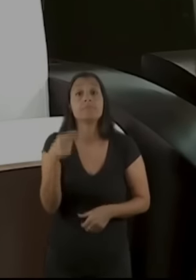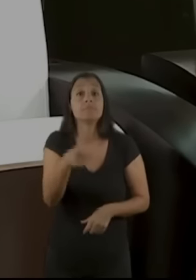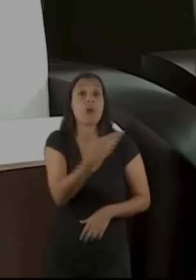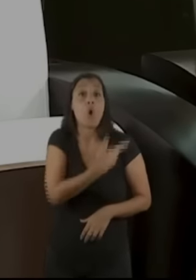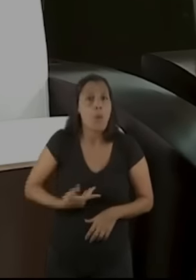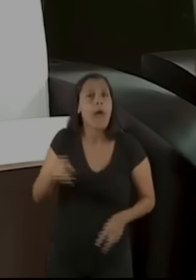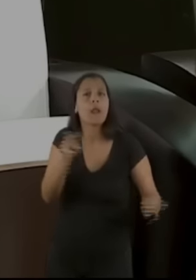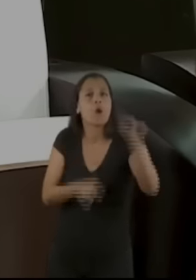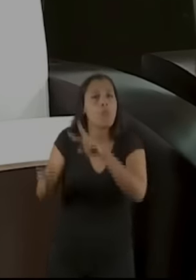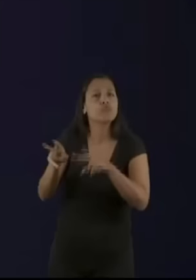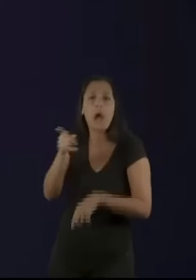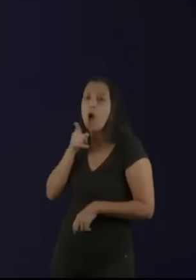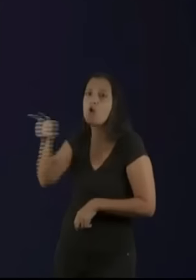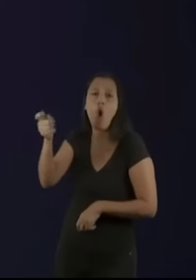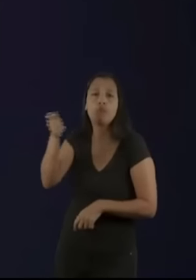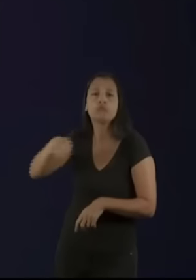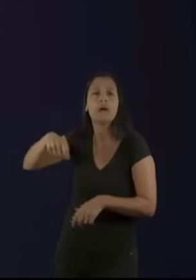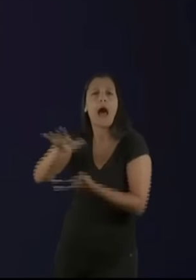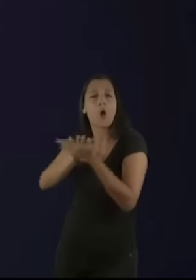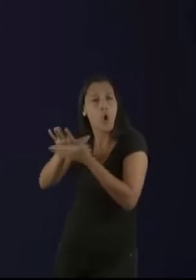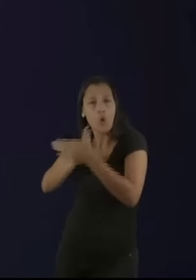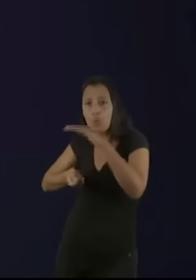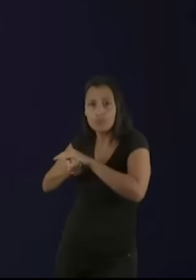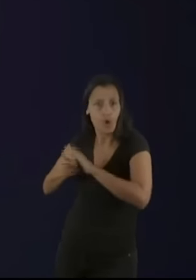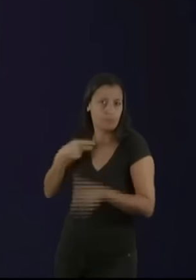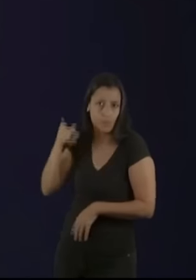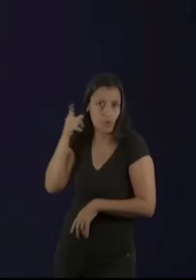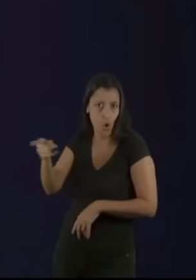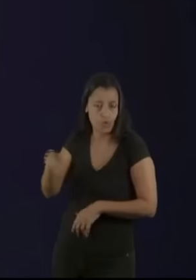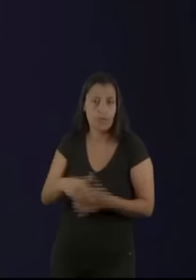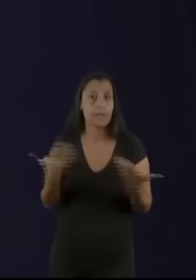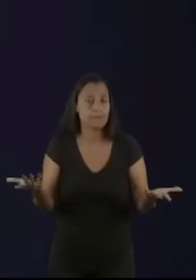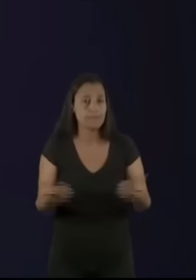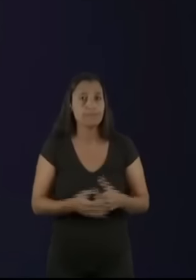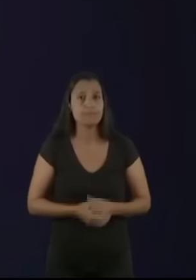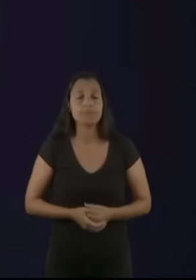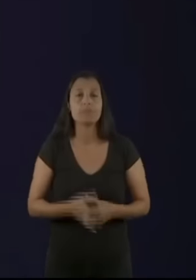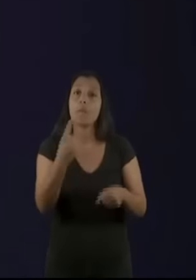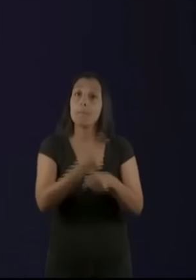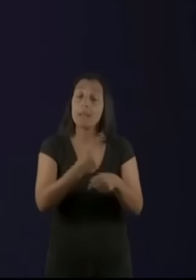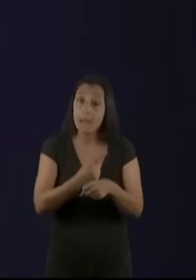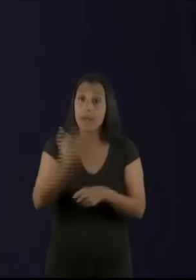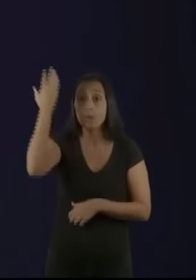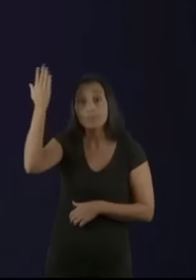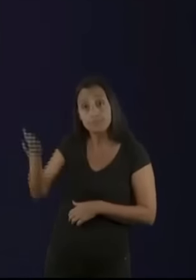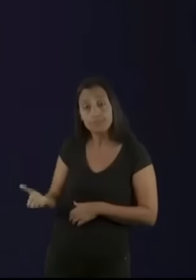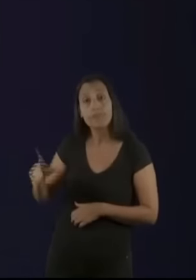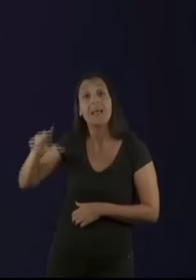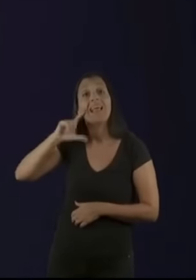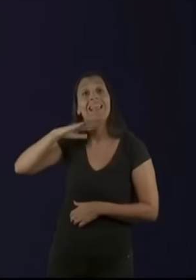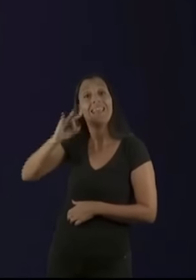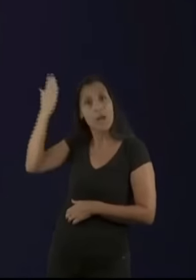corrupción Gracias bueno en principio el el doctor Ariel